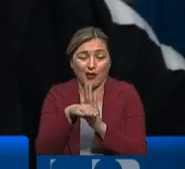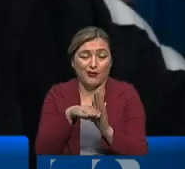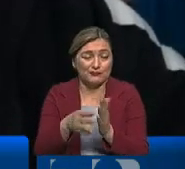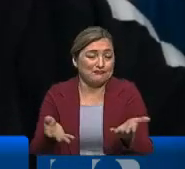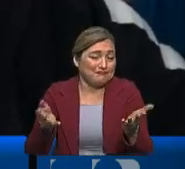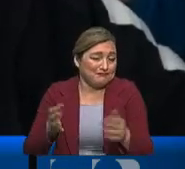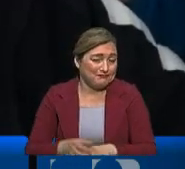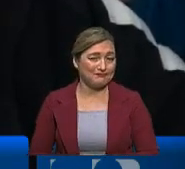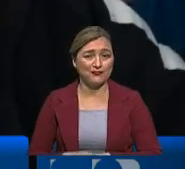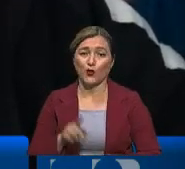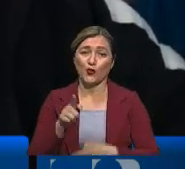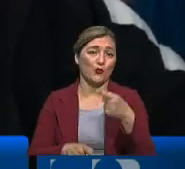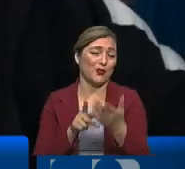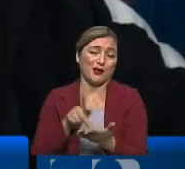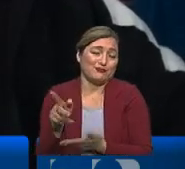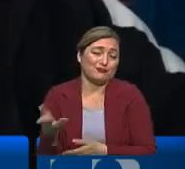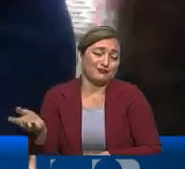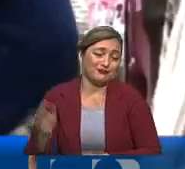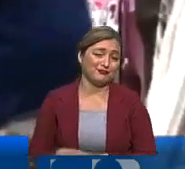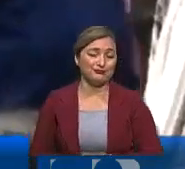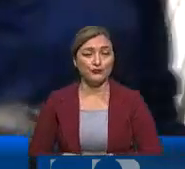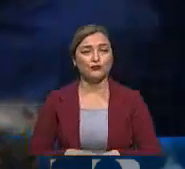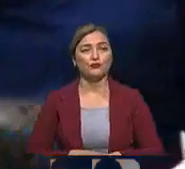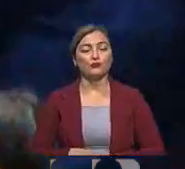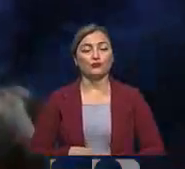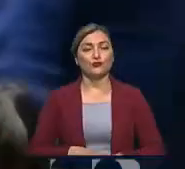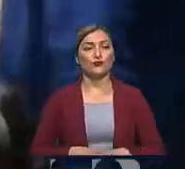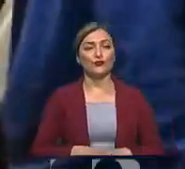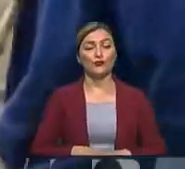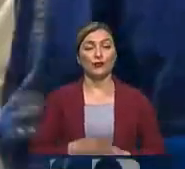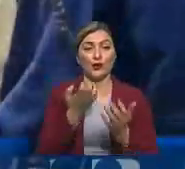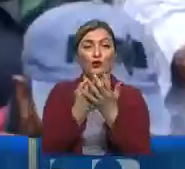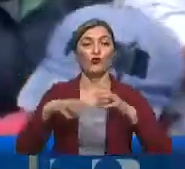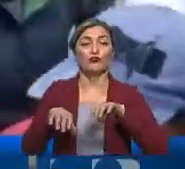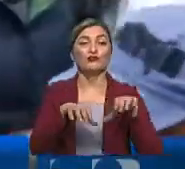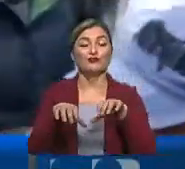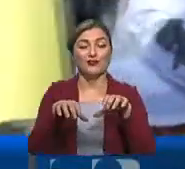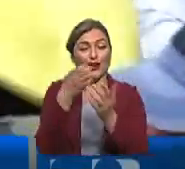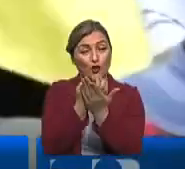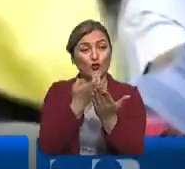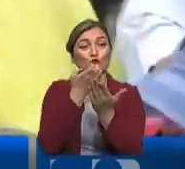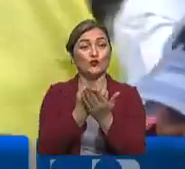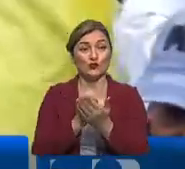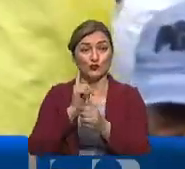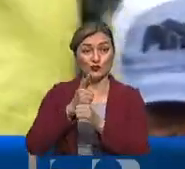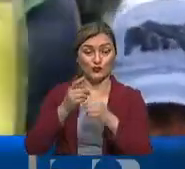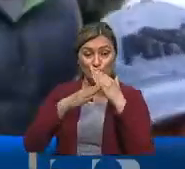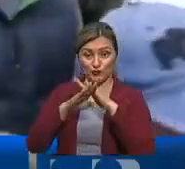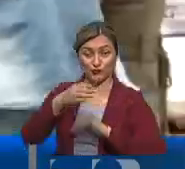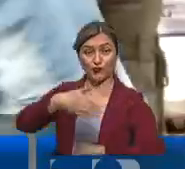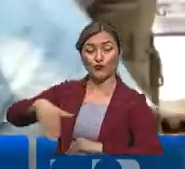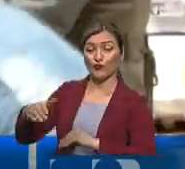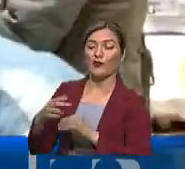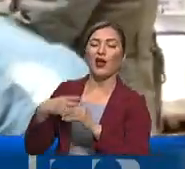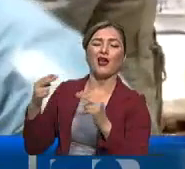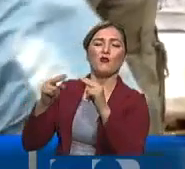deudas, todo eso que no se puede igualar prácticamente. La reactivación económica en Tulcán a raíz de las restricciones en la frontera